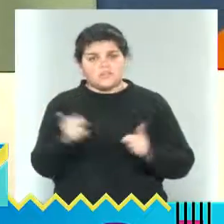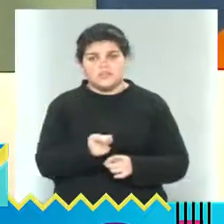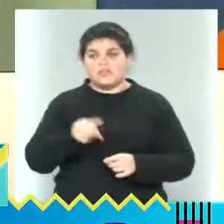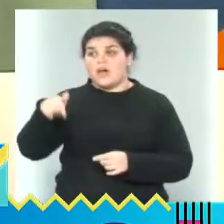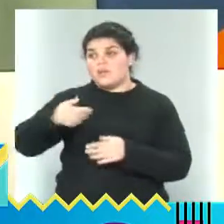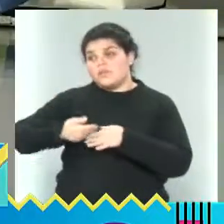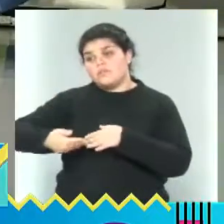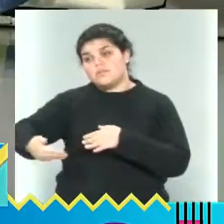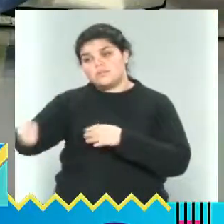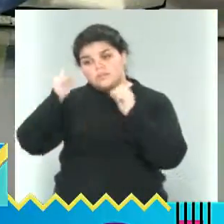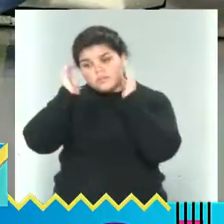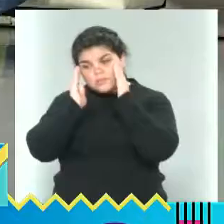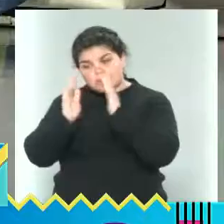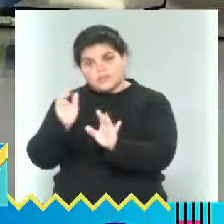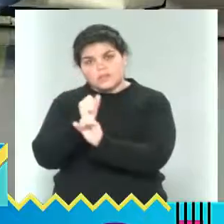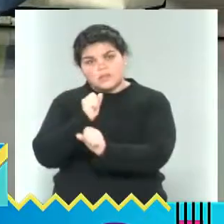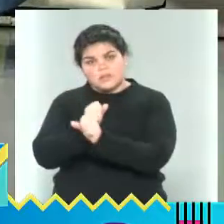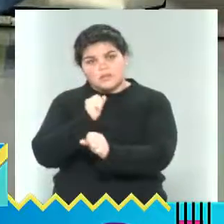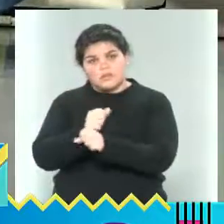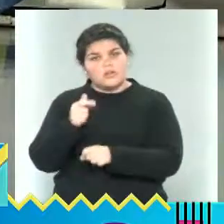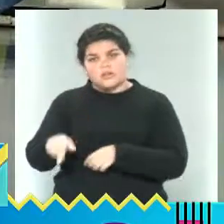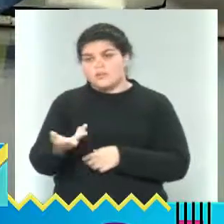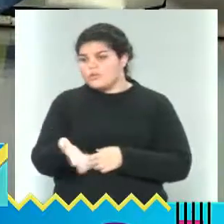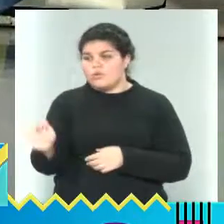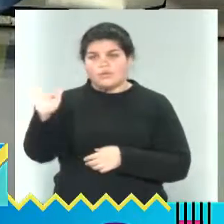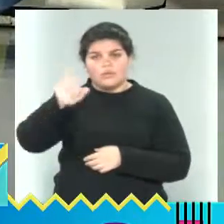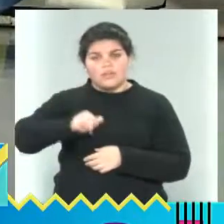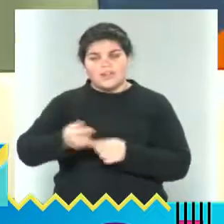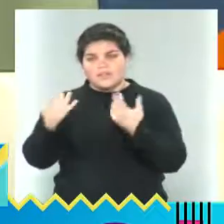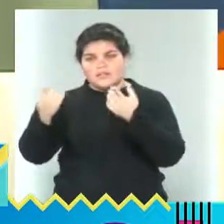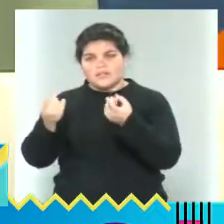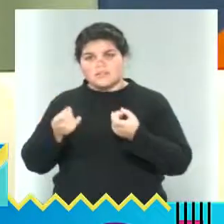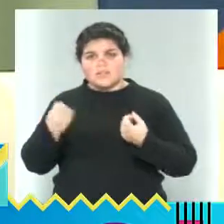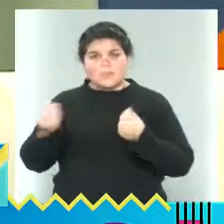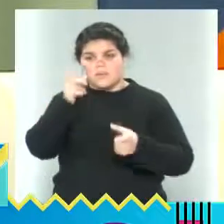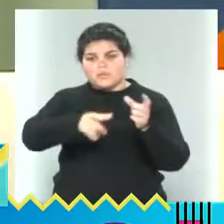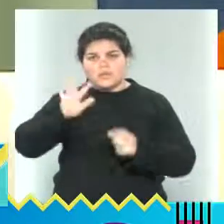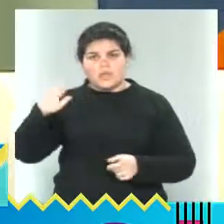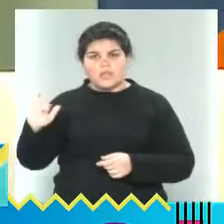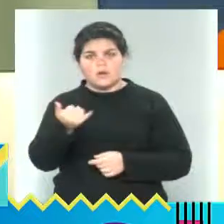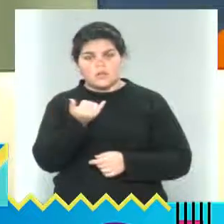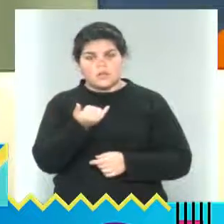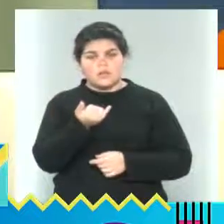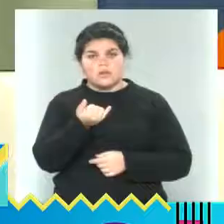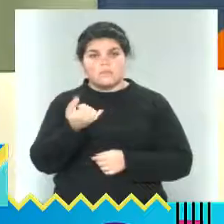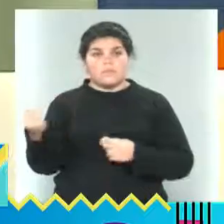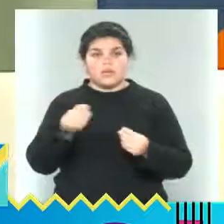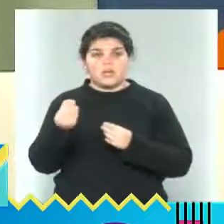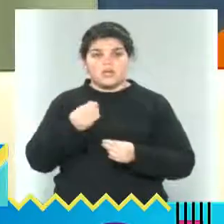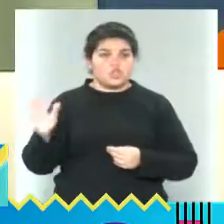seguir trabajando sobre este tema. Esto es el trabajo día a día para concientizar y para que entre todos podamos sacar. No